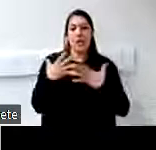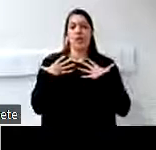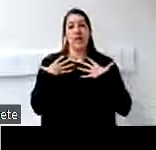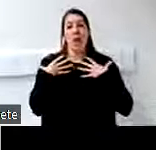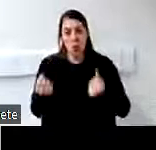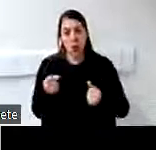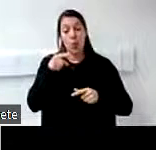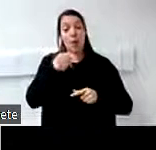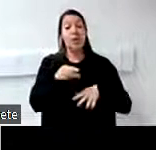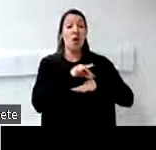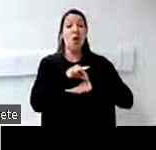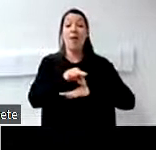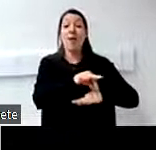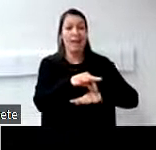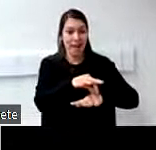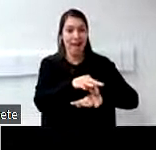que guía esto